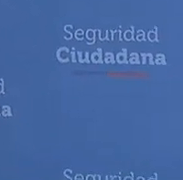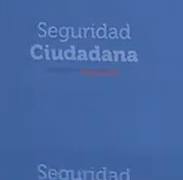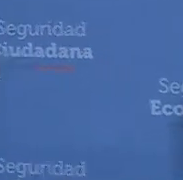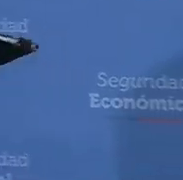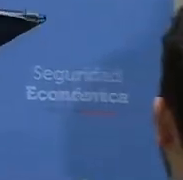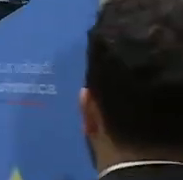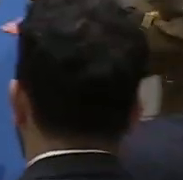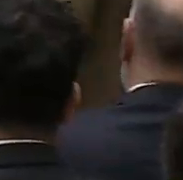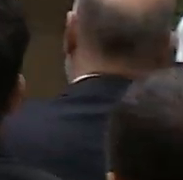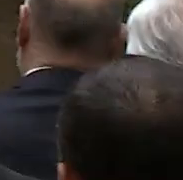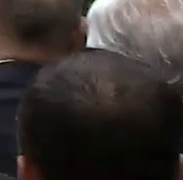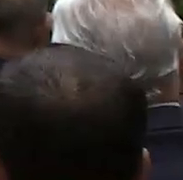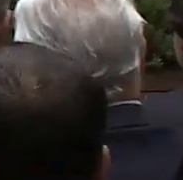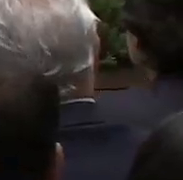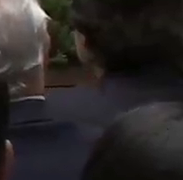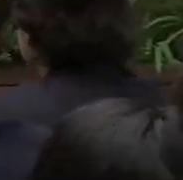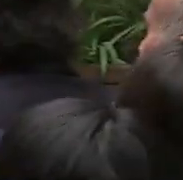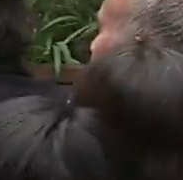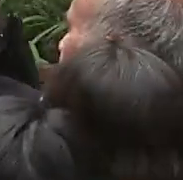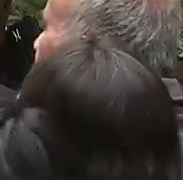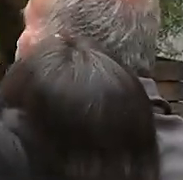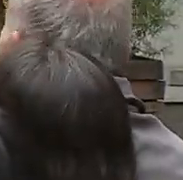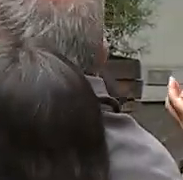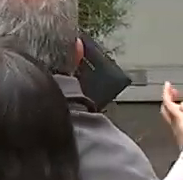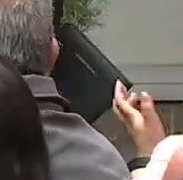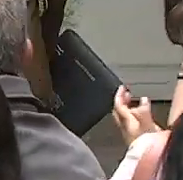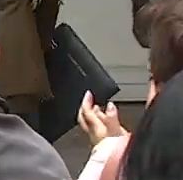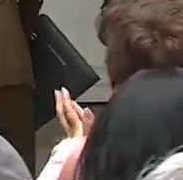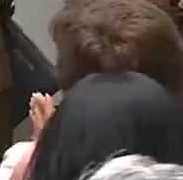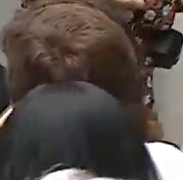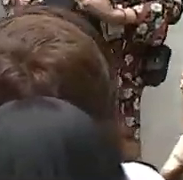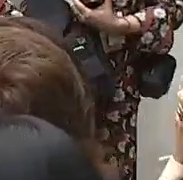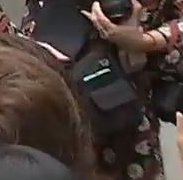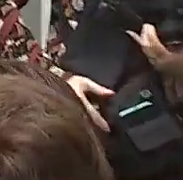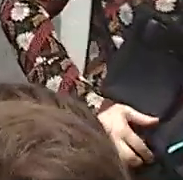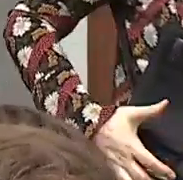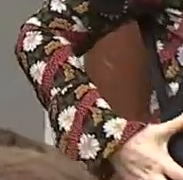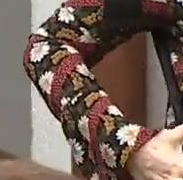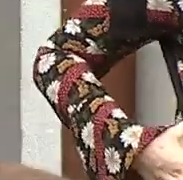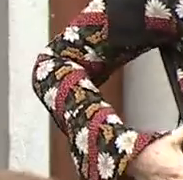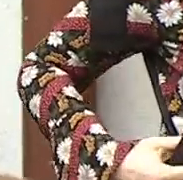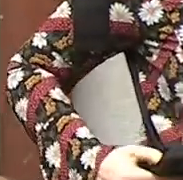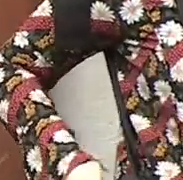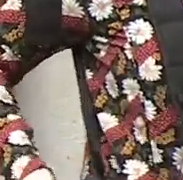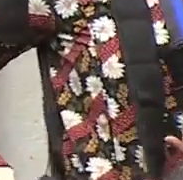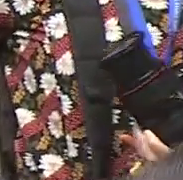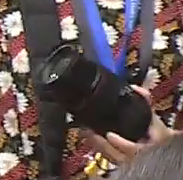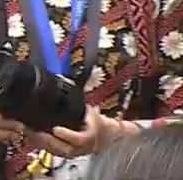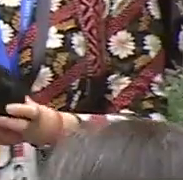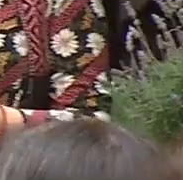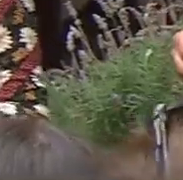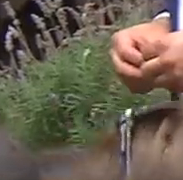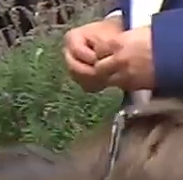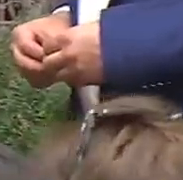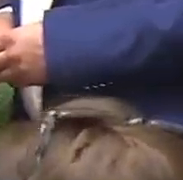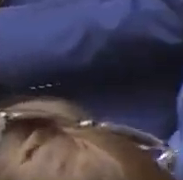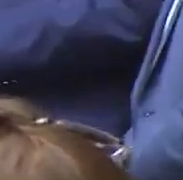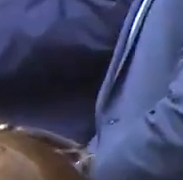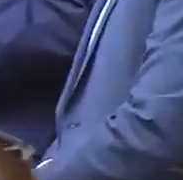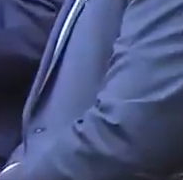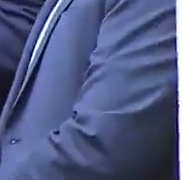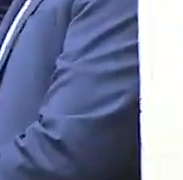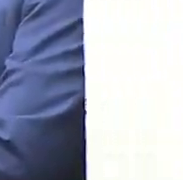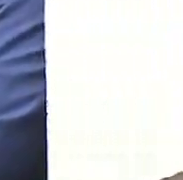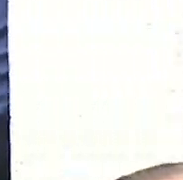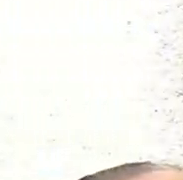el foco de atención hoy día va a estar puesto en estas negociaciones que se van a dar en el Congreso Nacional ahora el presidente de la república se va a otra